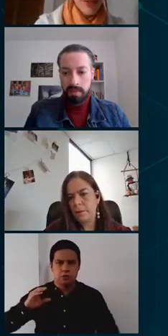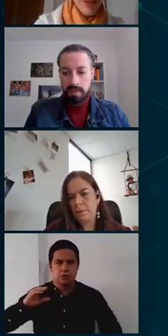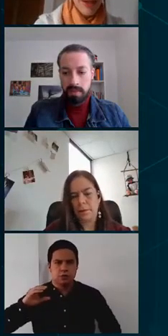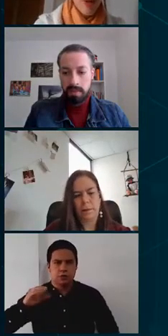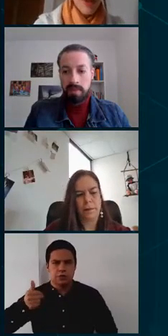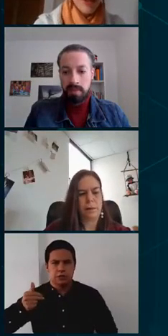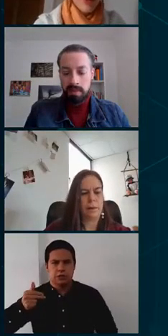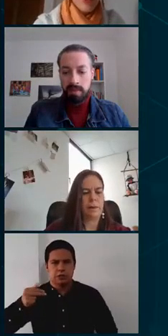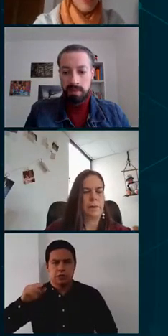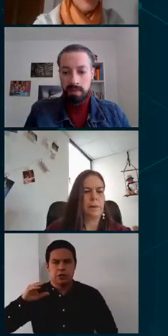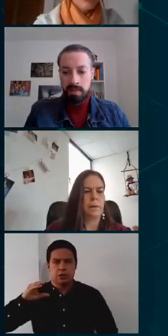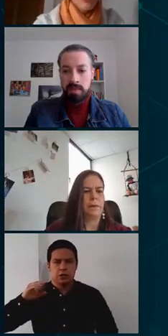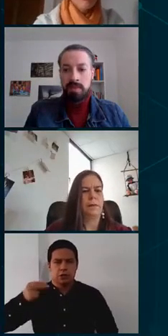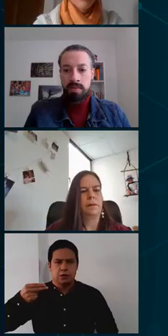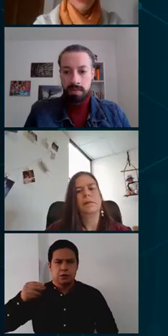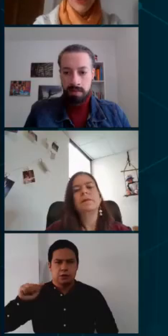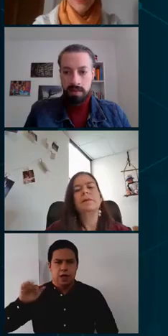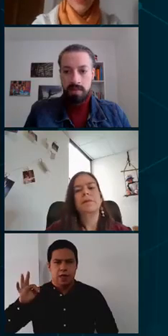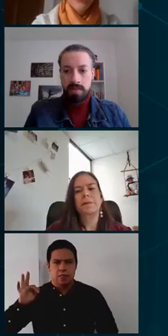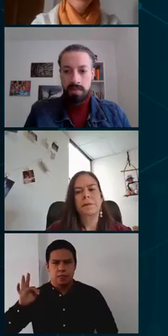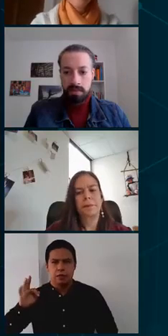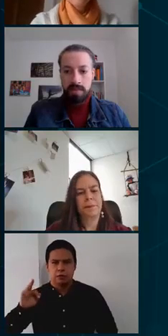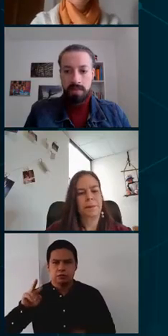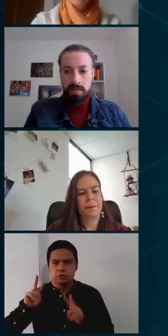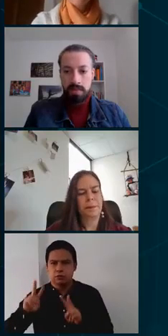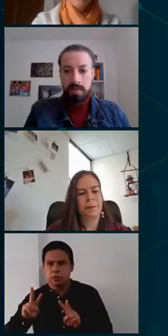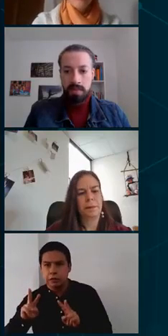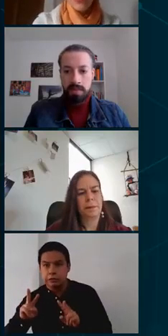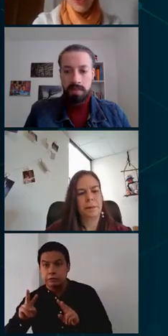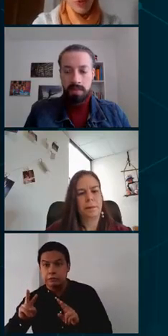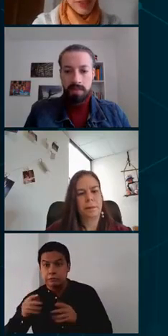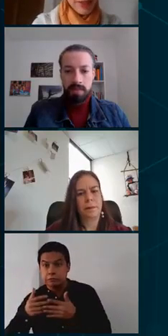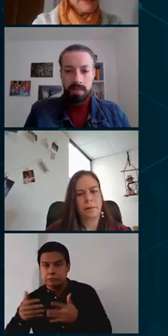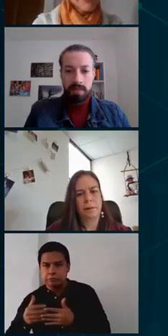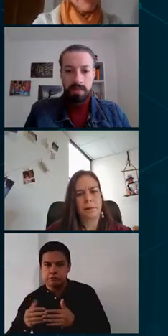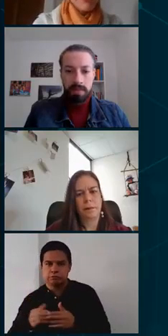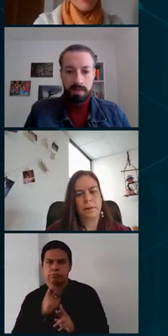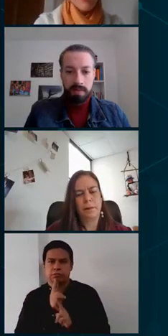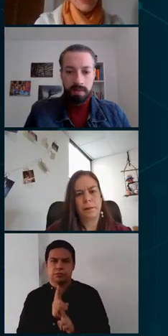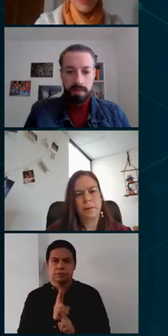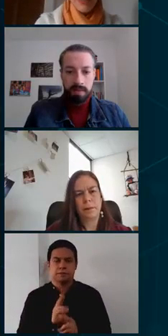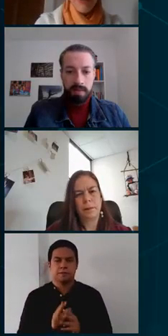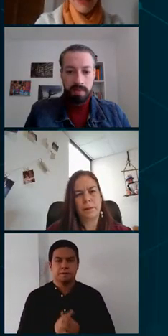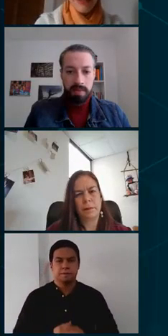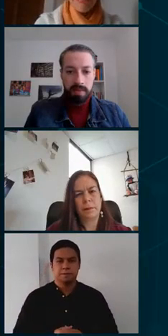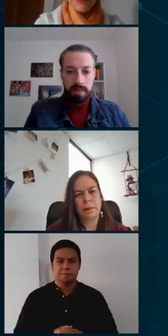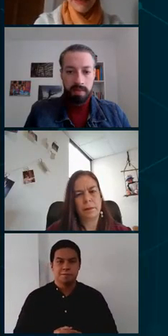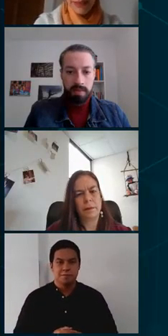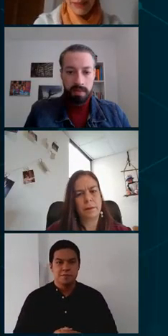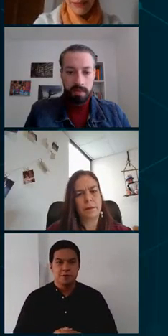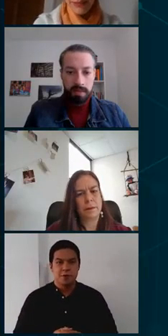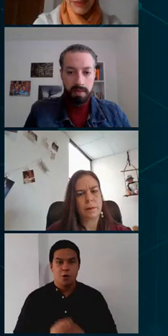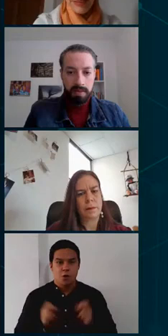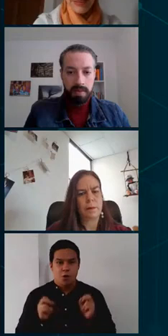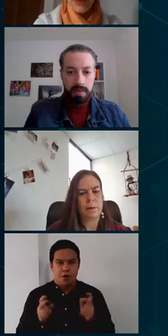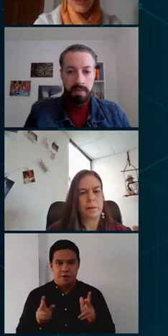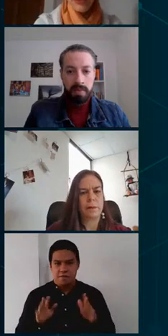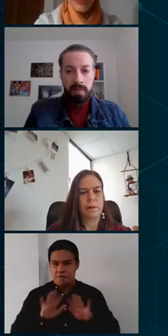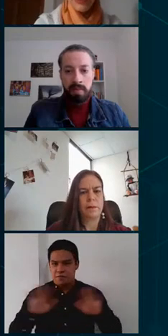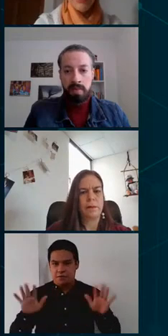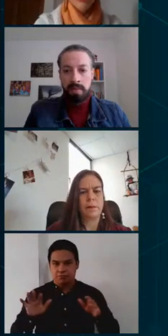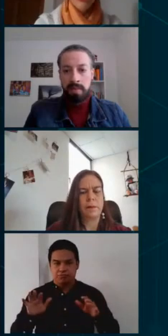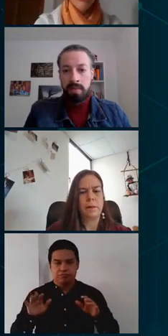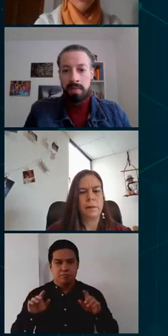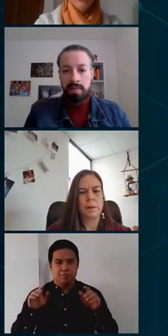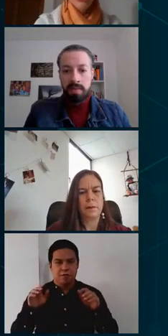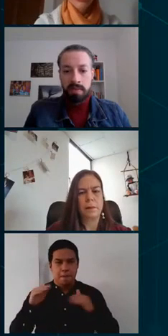inquietudes que aumenten pues como esta interacción. Lo vamos a dar por concluida la fase de empatizar de este modelo